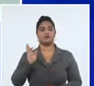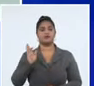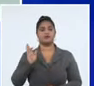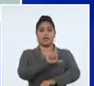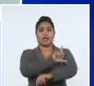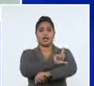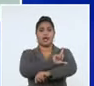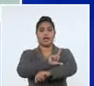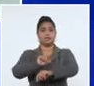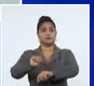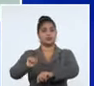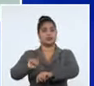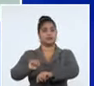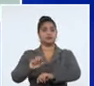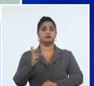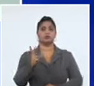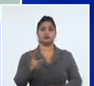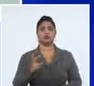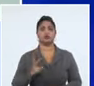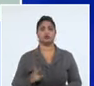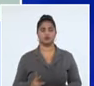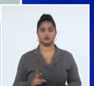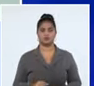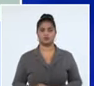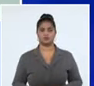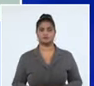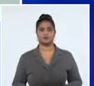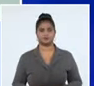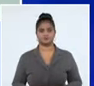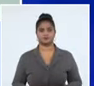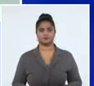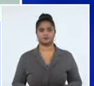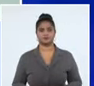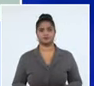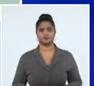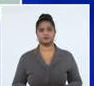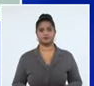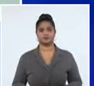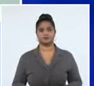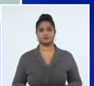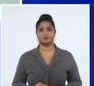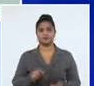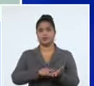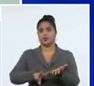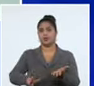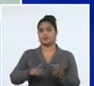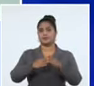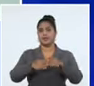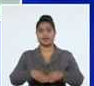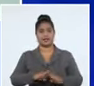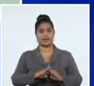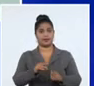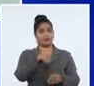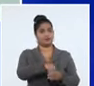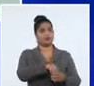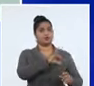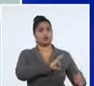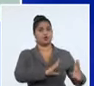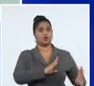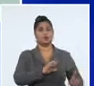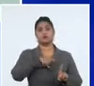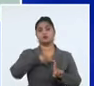2 cada uno. Vamos a la provincia del el suroriente de Cuba, con 83 casos,